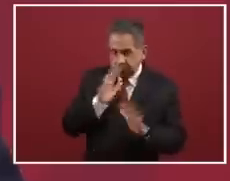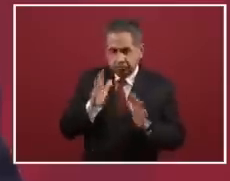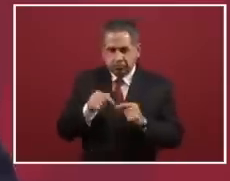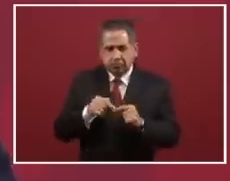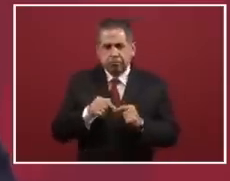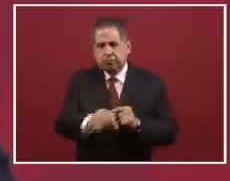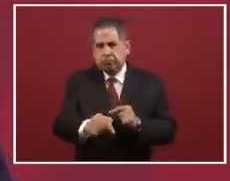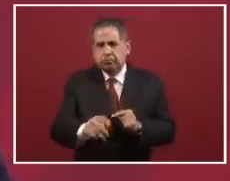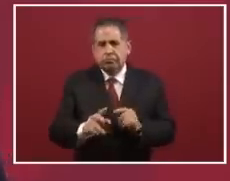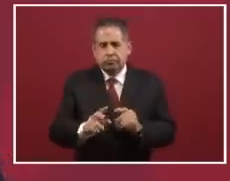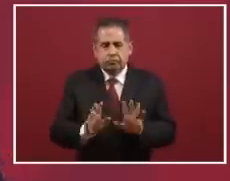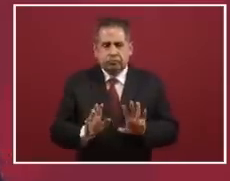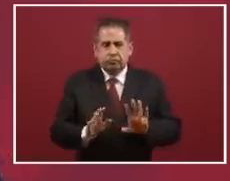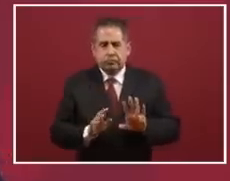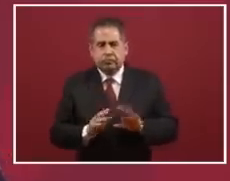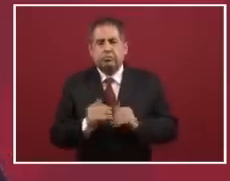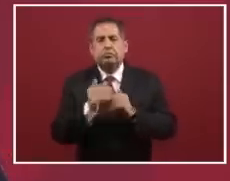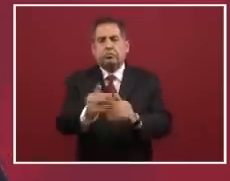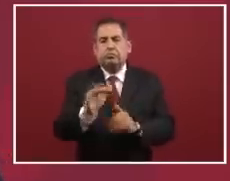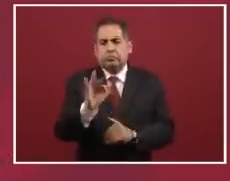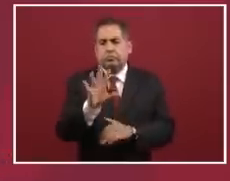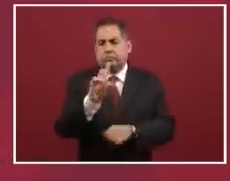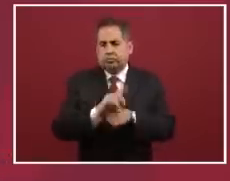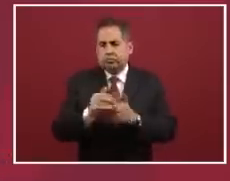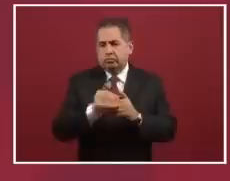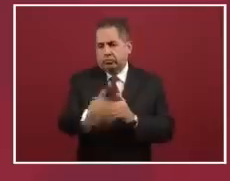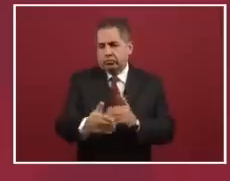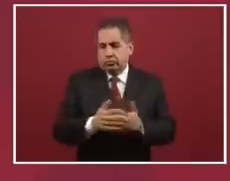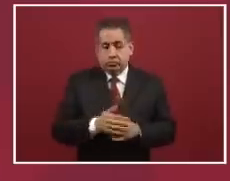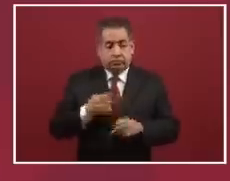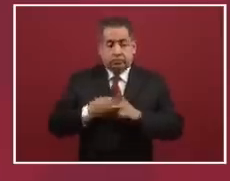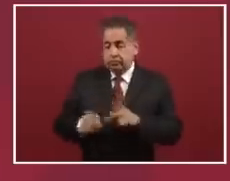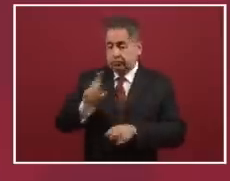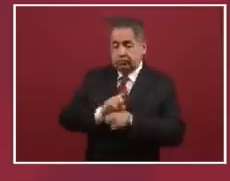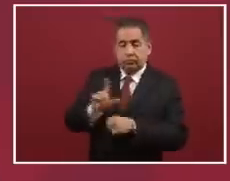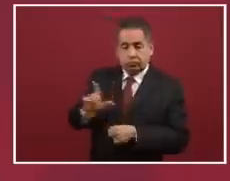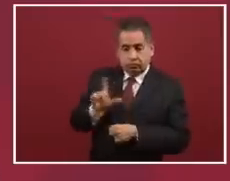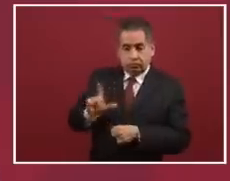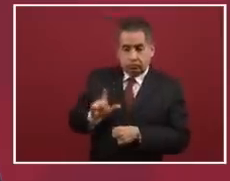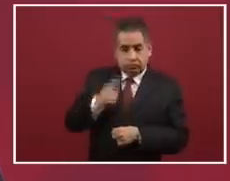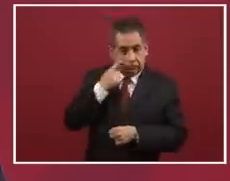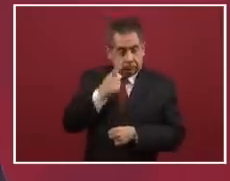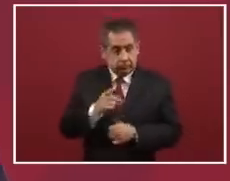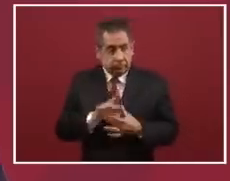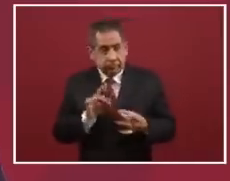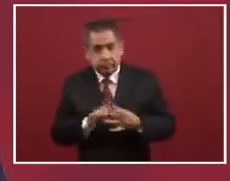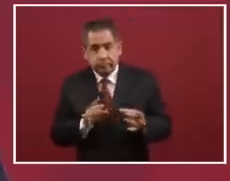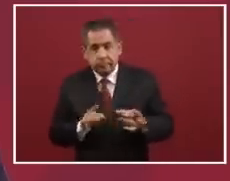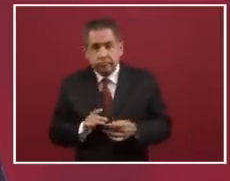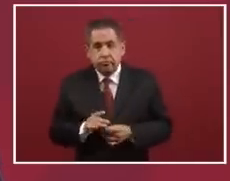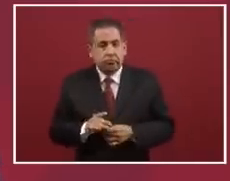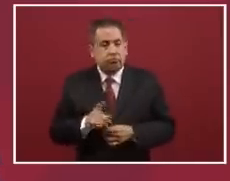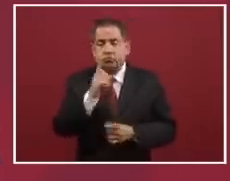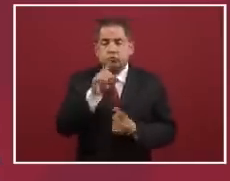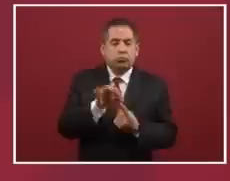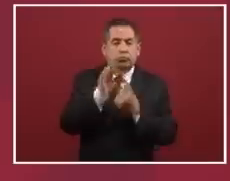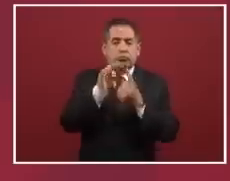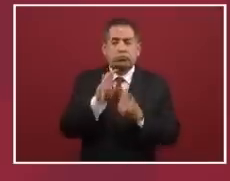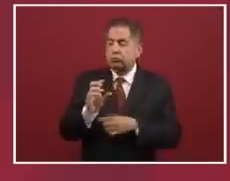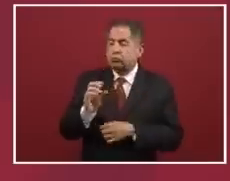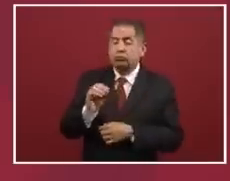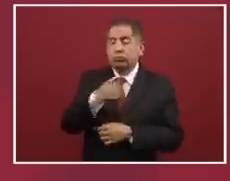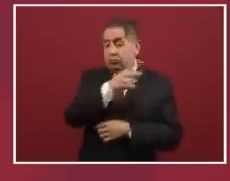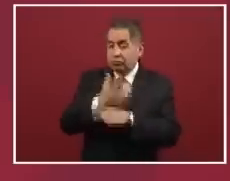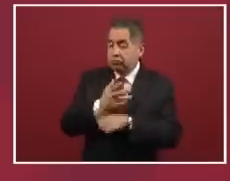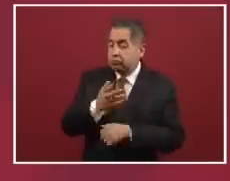menos ese riesgo sí se alejó, porque se iba a imponer el día lunes. Nosotros recibimos, llegando a Estados Unidos, una sola opción: o aceptan lo que